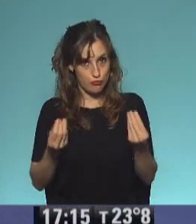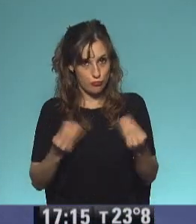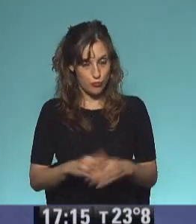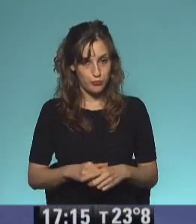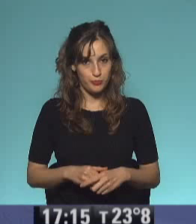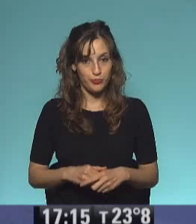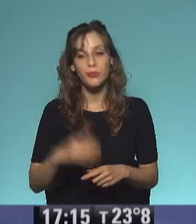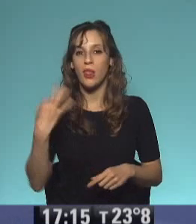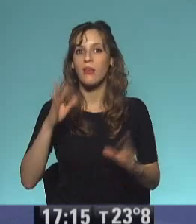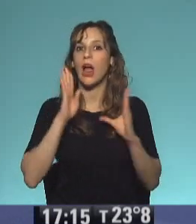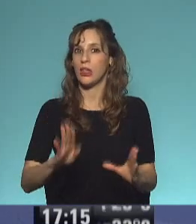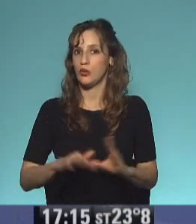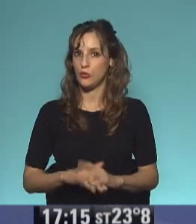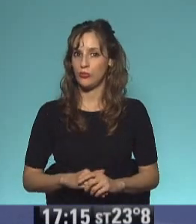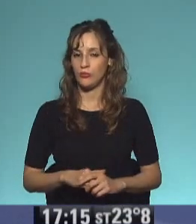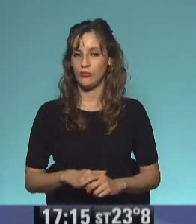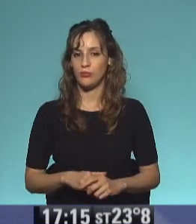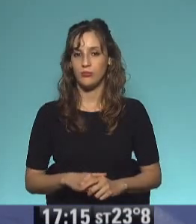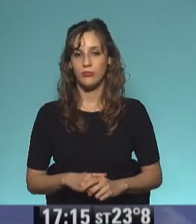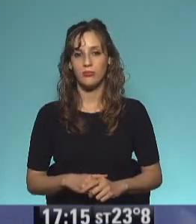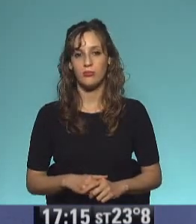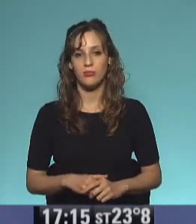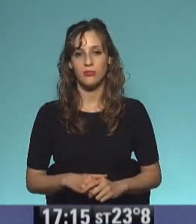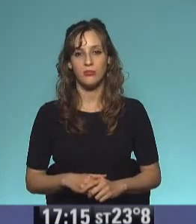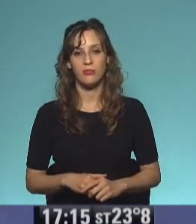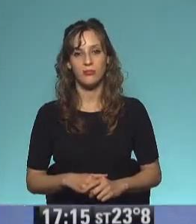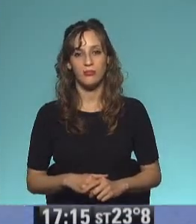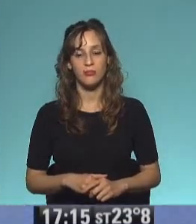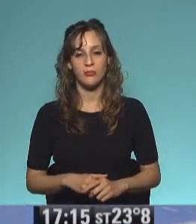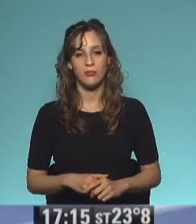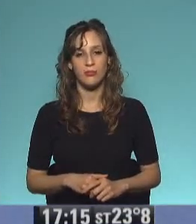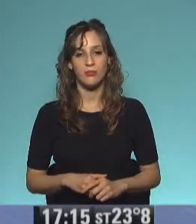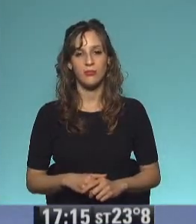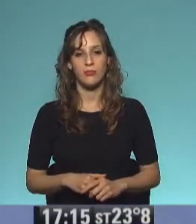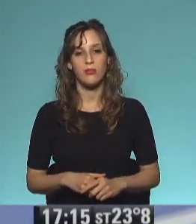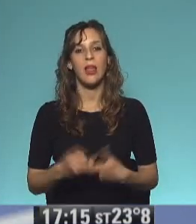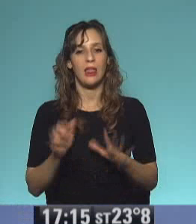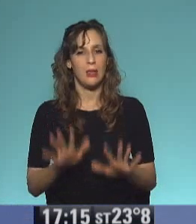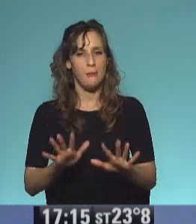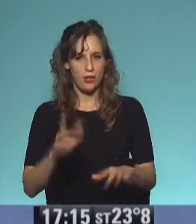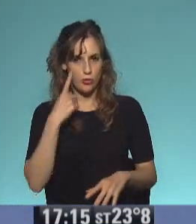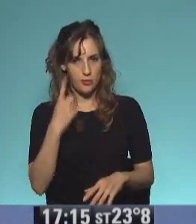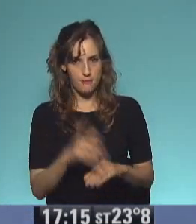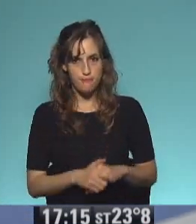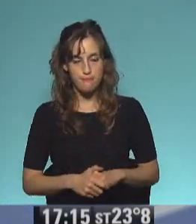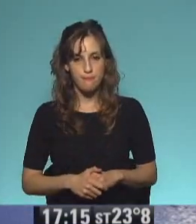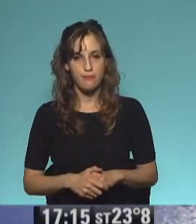mucha atención. Vamos a ir ahí, mirá. Presten atención, ¿eh? Lo hago despacito para que vean cómo es el